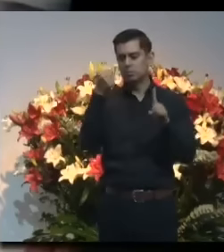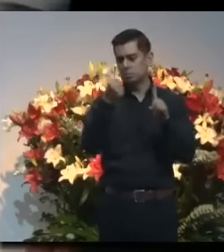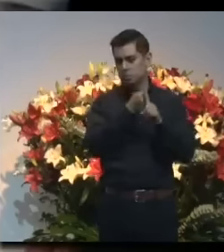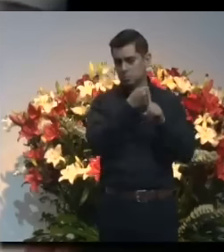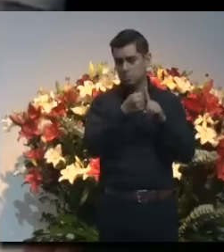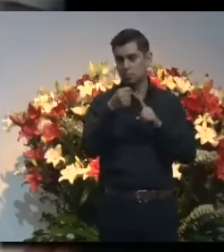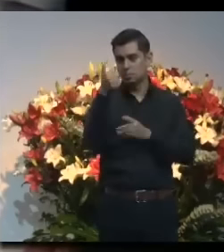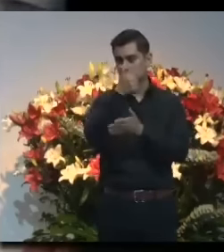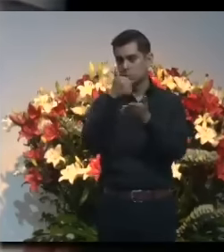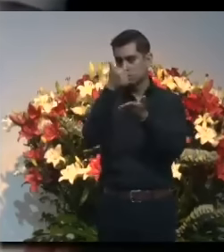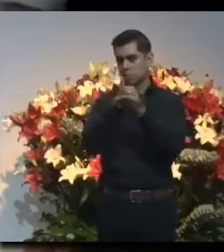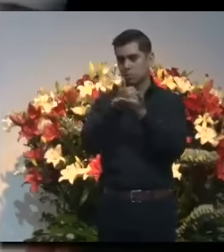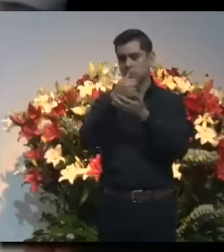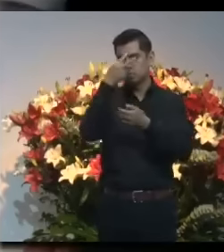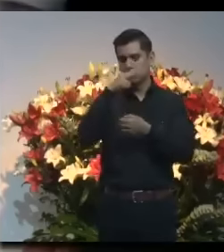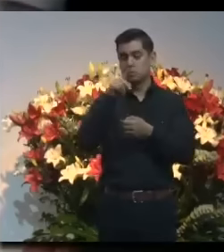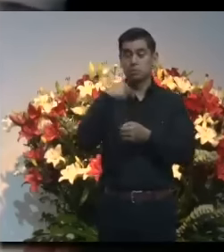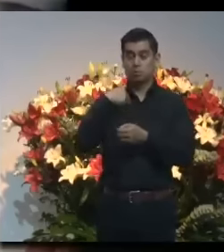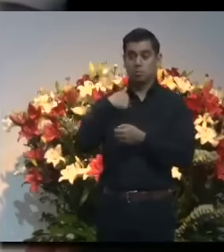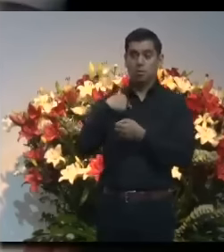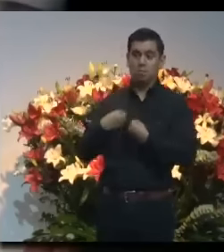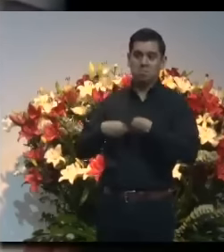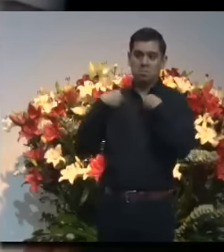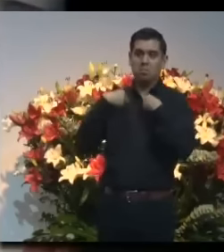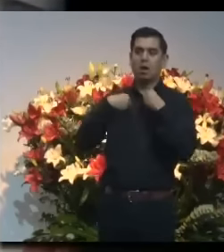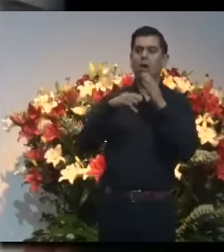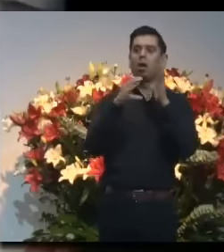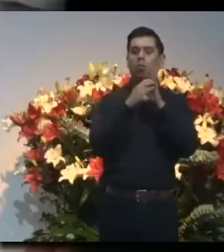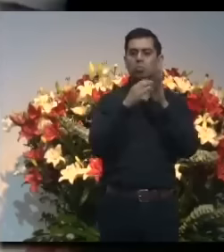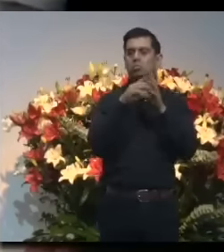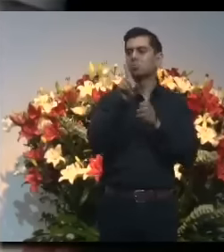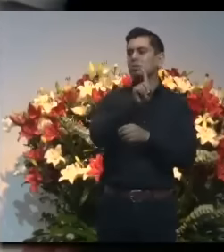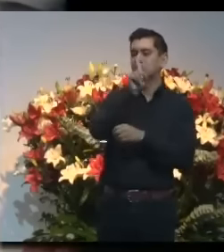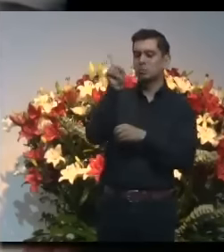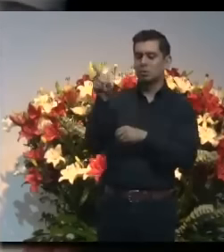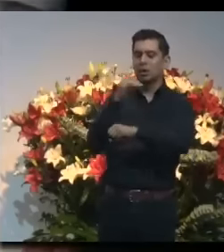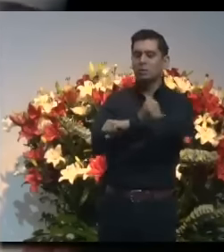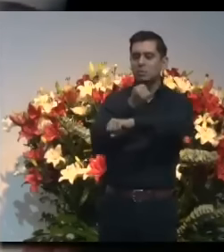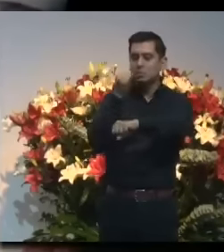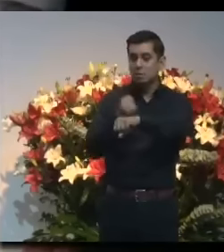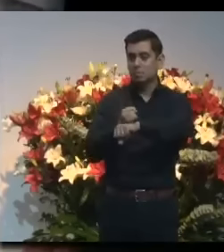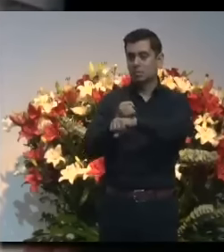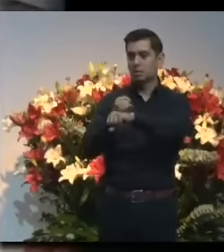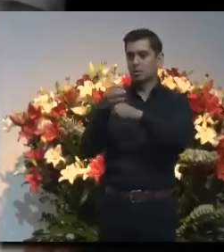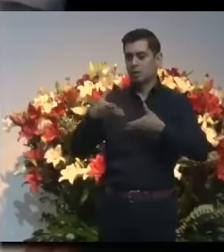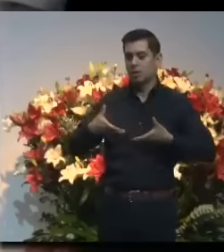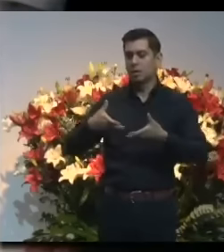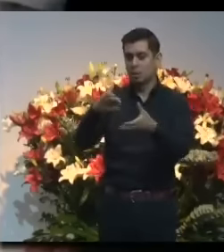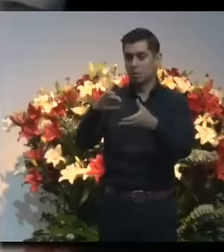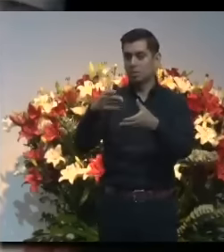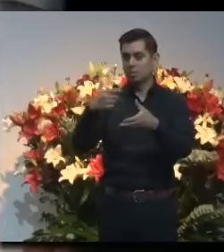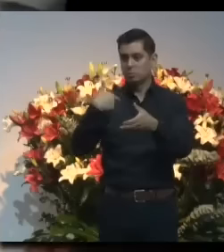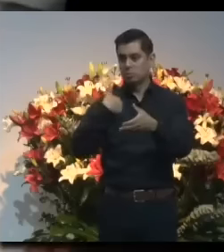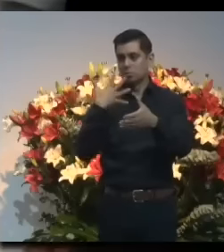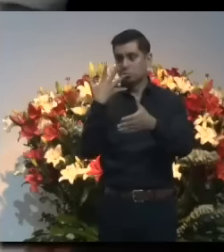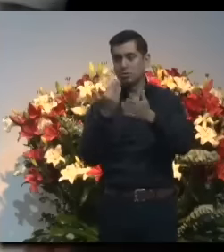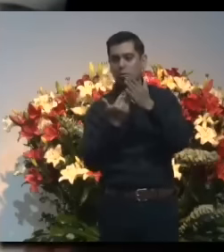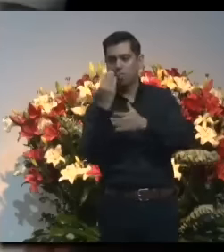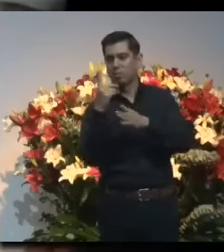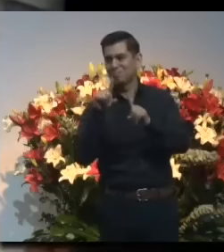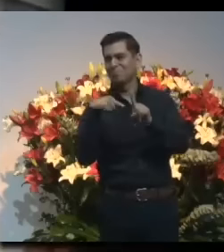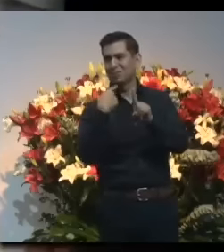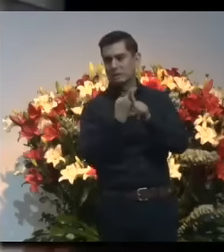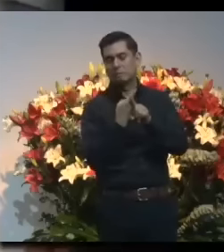en la ciudad, yo viví en un cuarto de lámina en Iztapalapa. Estuve a punto de ser violada en la calle porque salí a las 5:30 de la mañana a